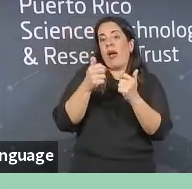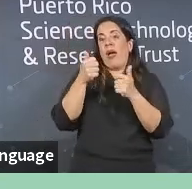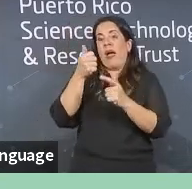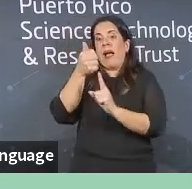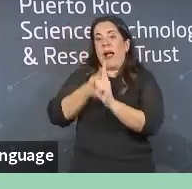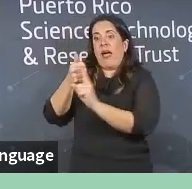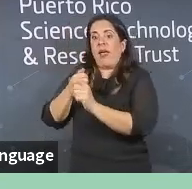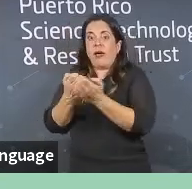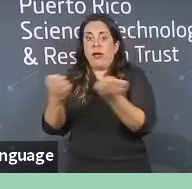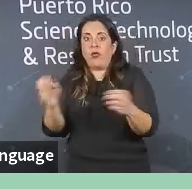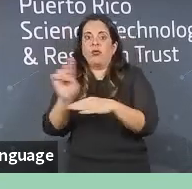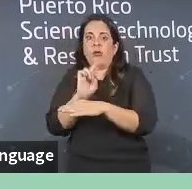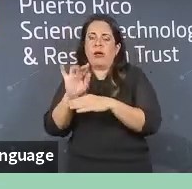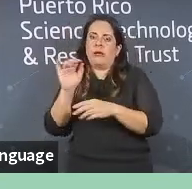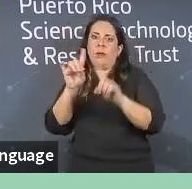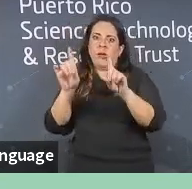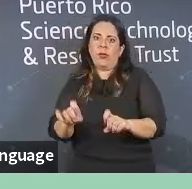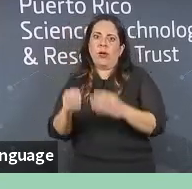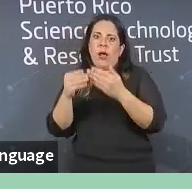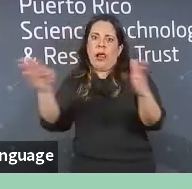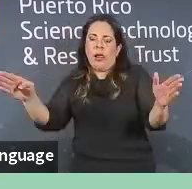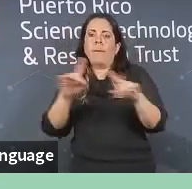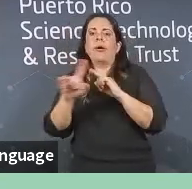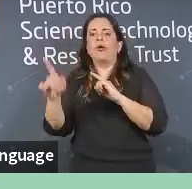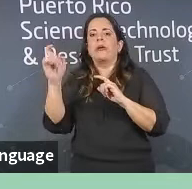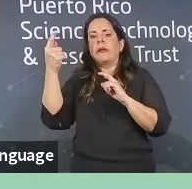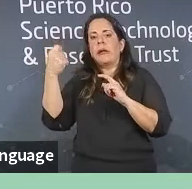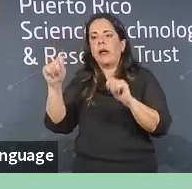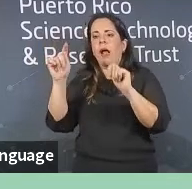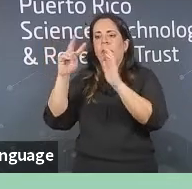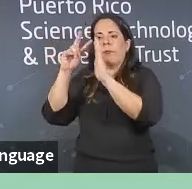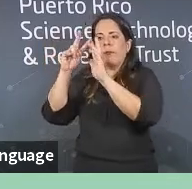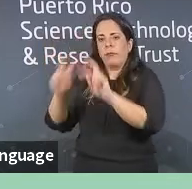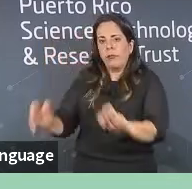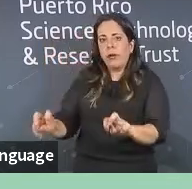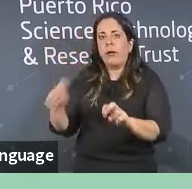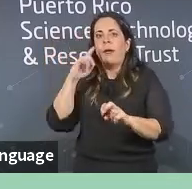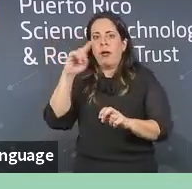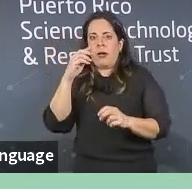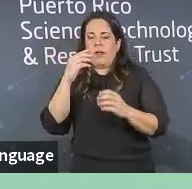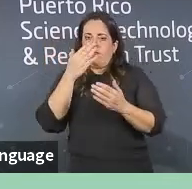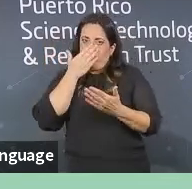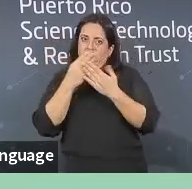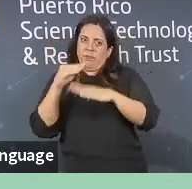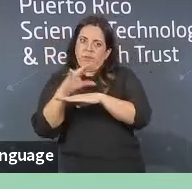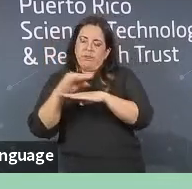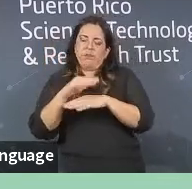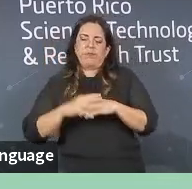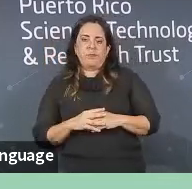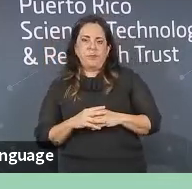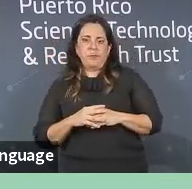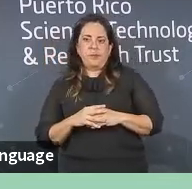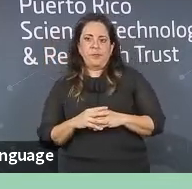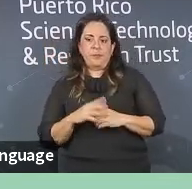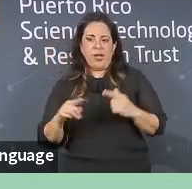pregunta bien amplia. Vamos a tratar de indagar para que se haga una muy buena asesoramiento de